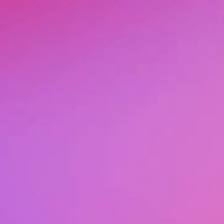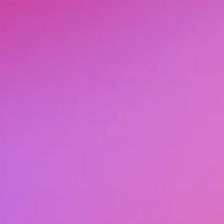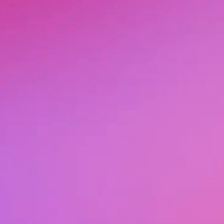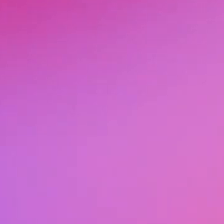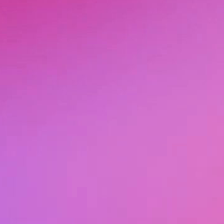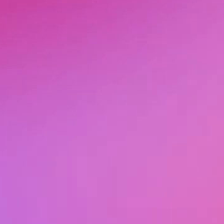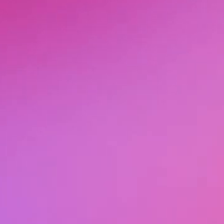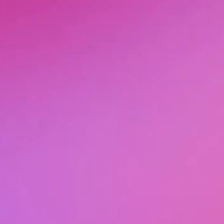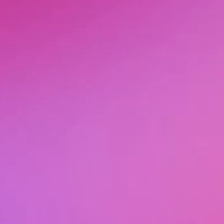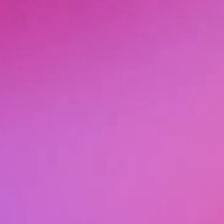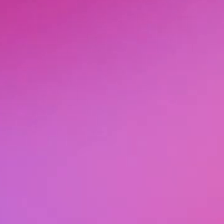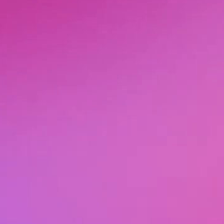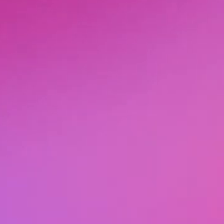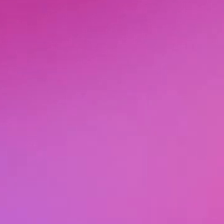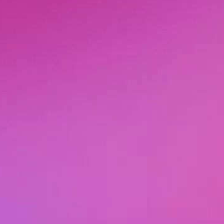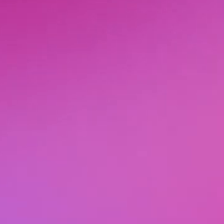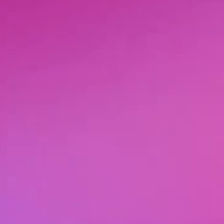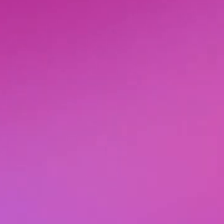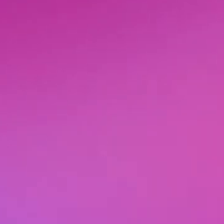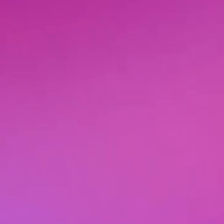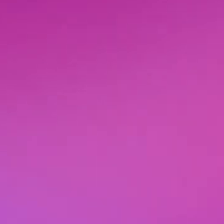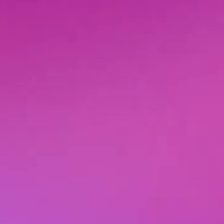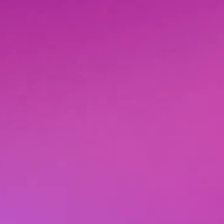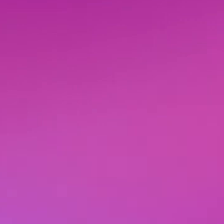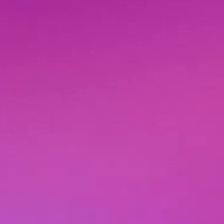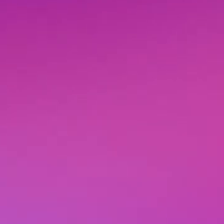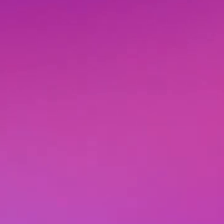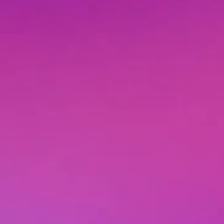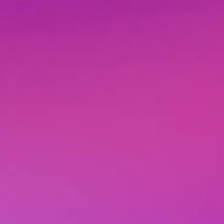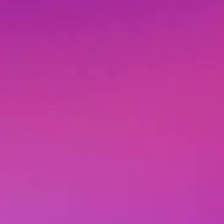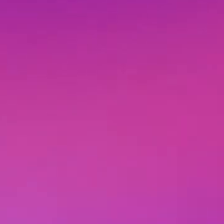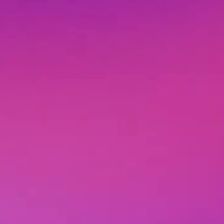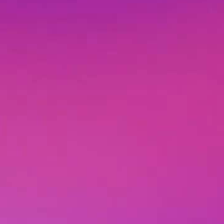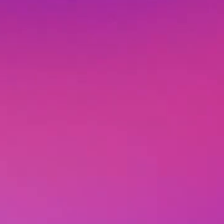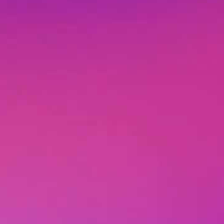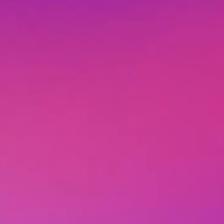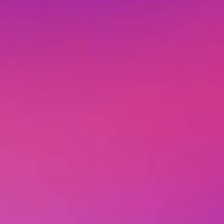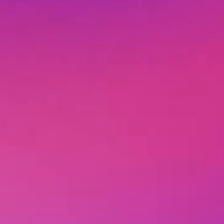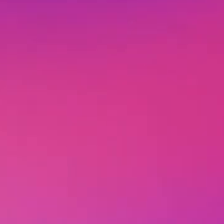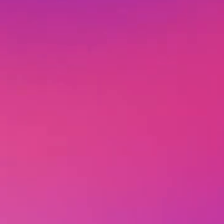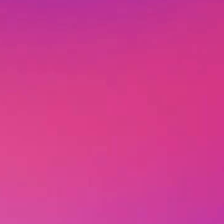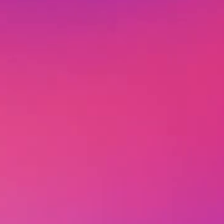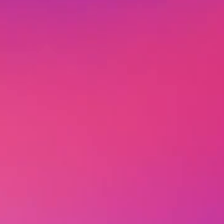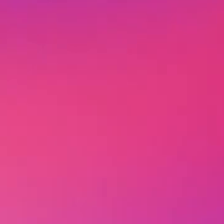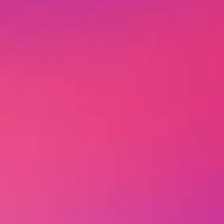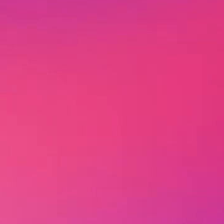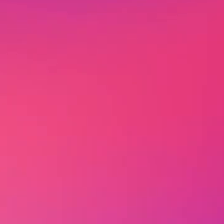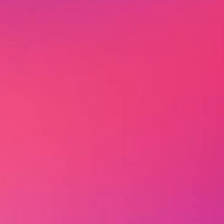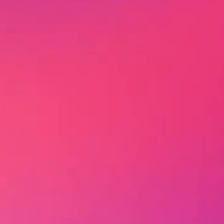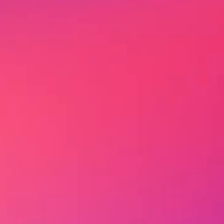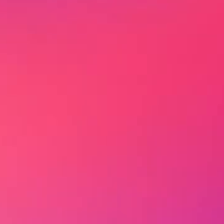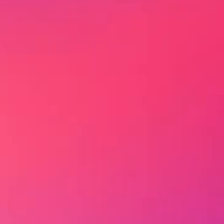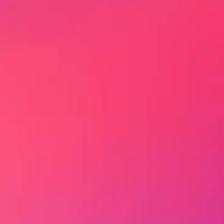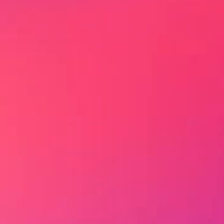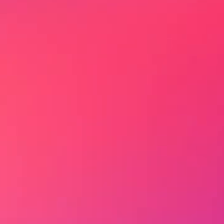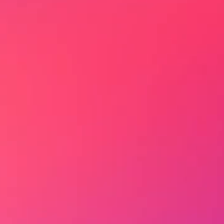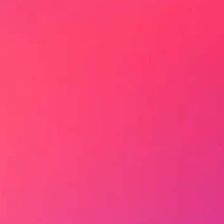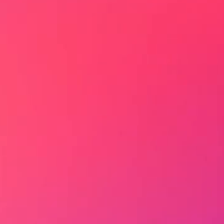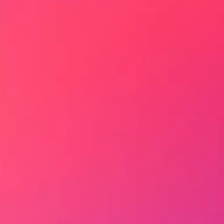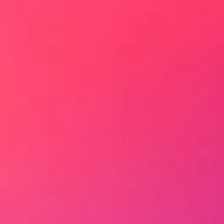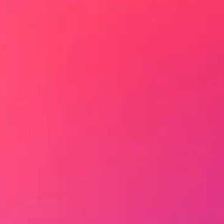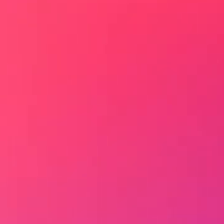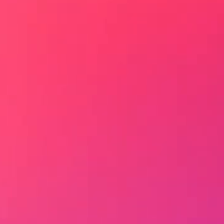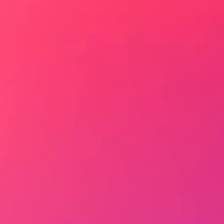Apoyo Pedagógico a Distancia. El número de teléfono para secundaria es el 55 36 01